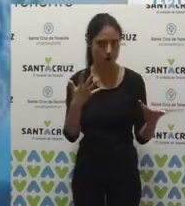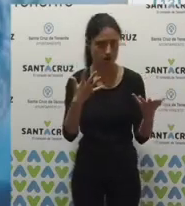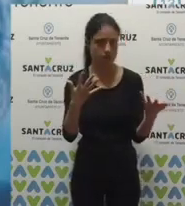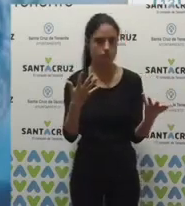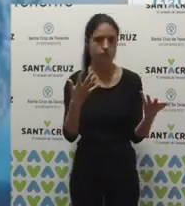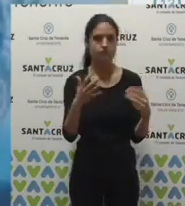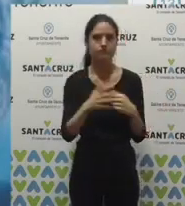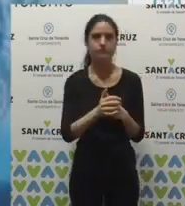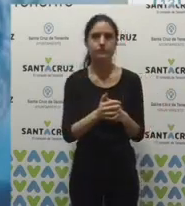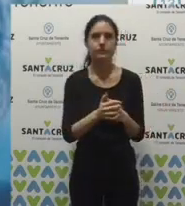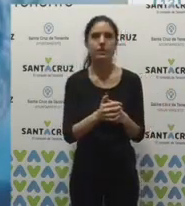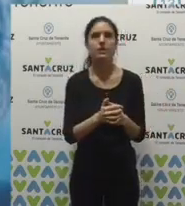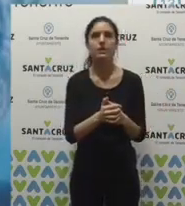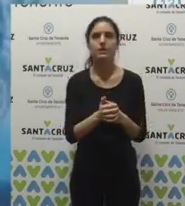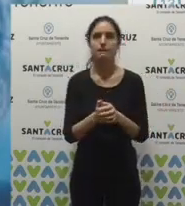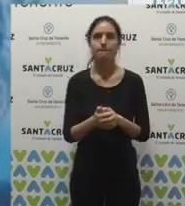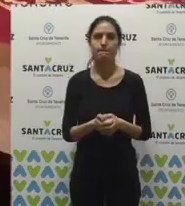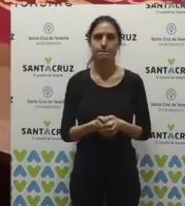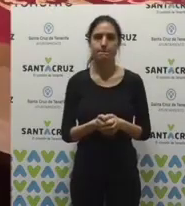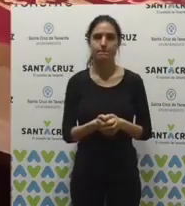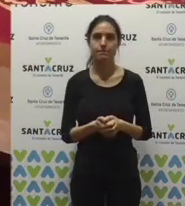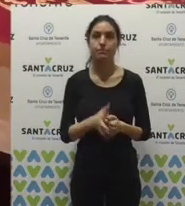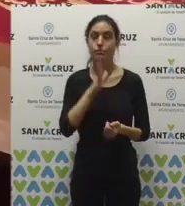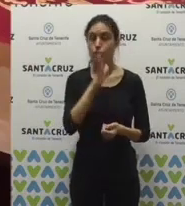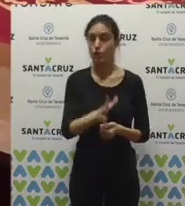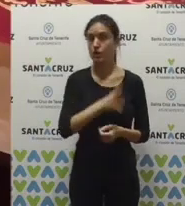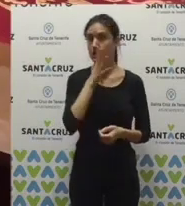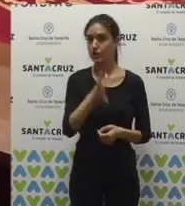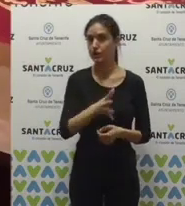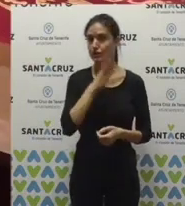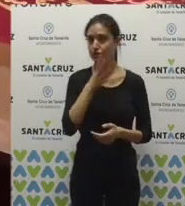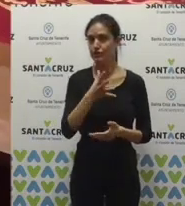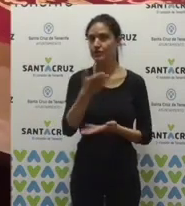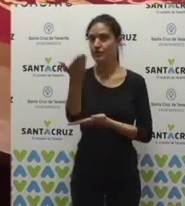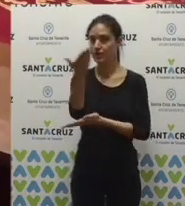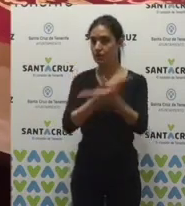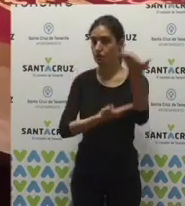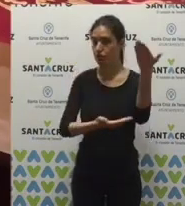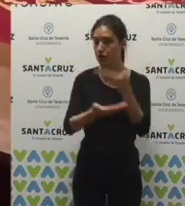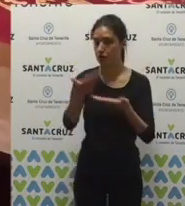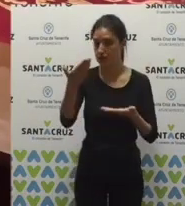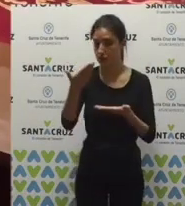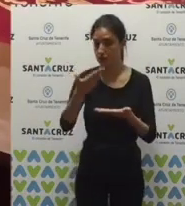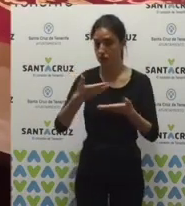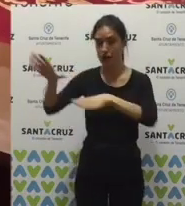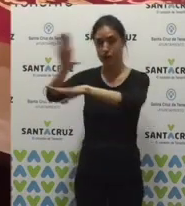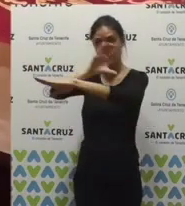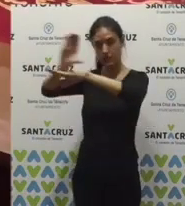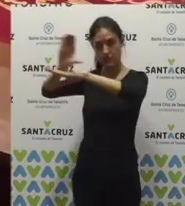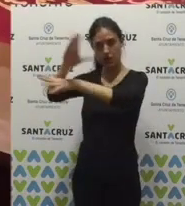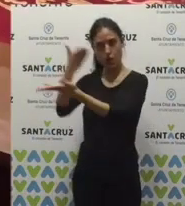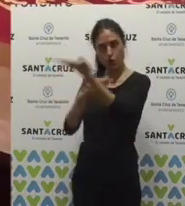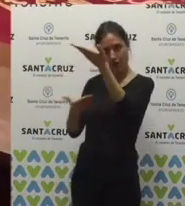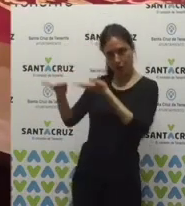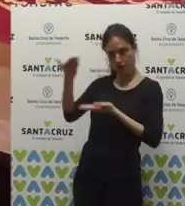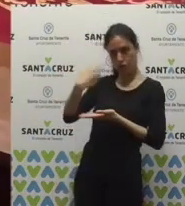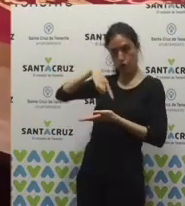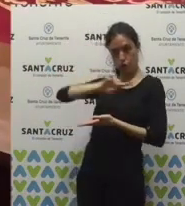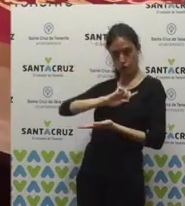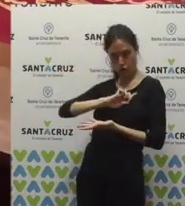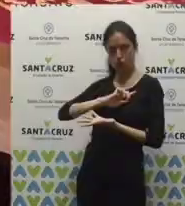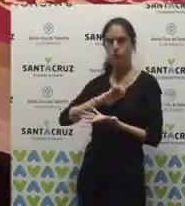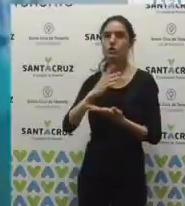tenía el alumnado de la ciudad es por ello que en colaboración con la consejería hemos